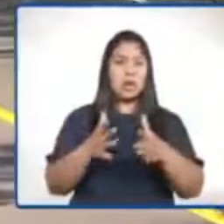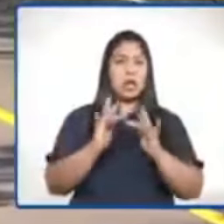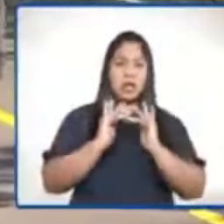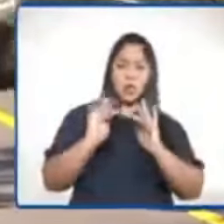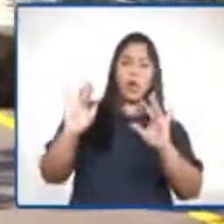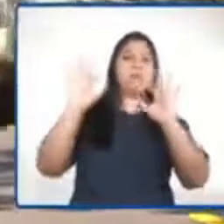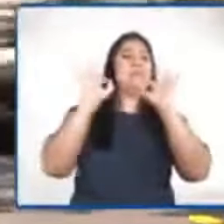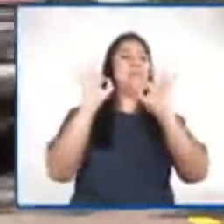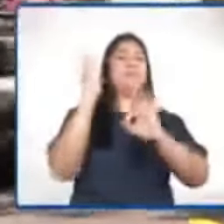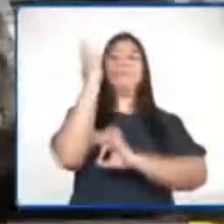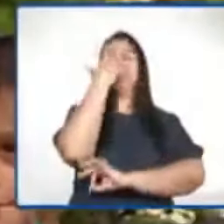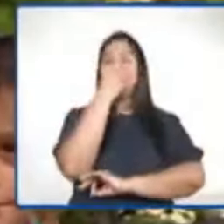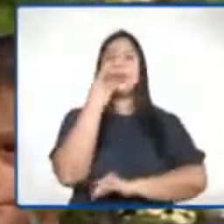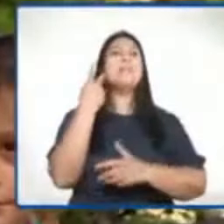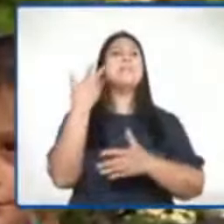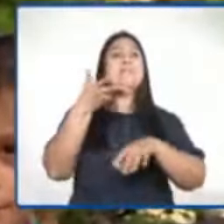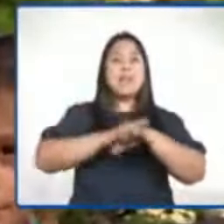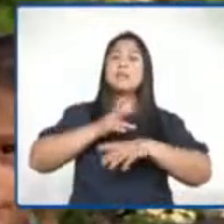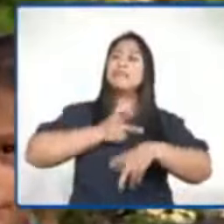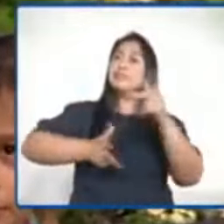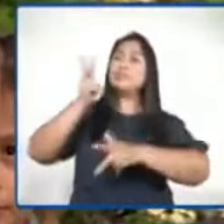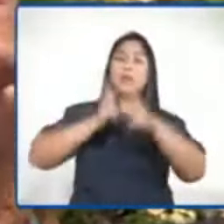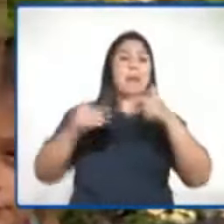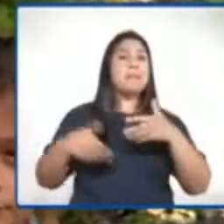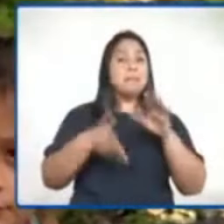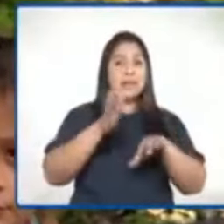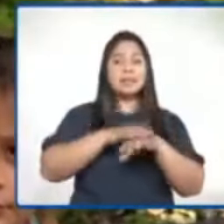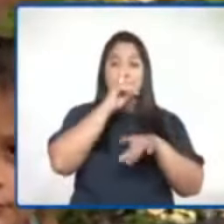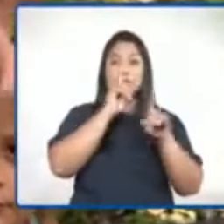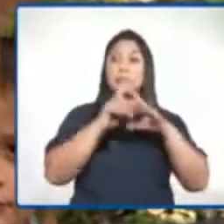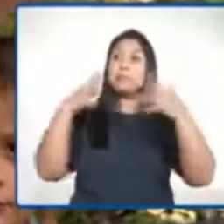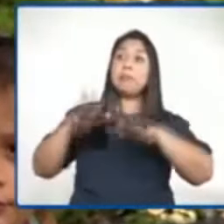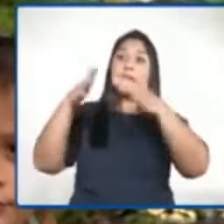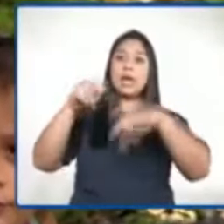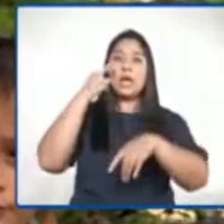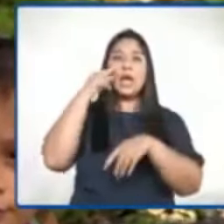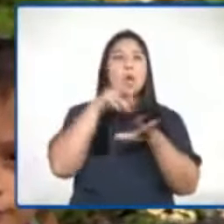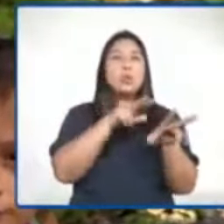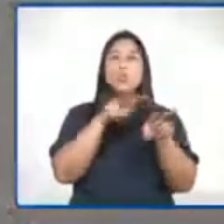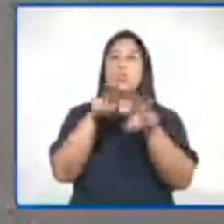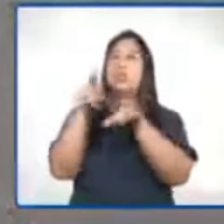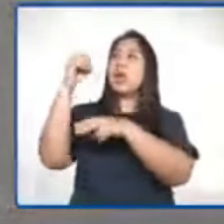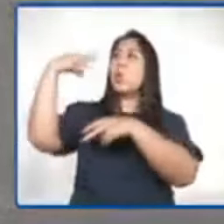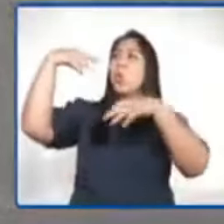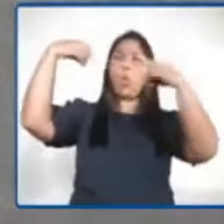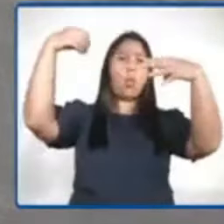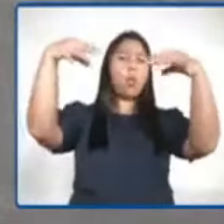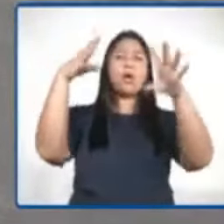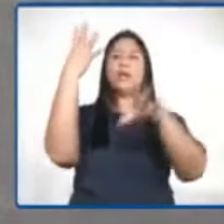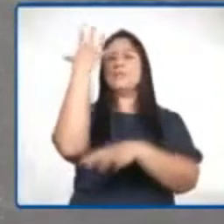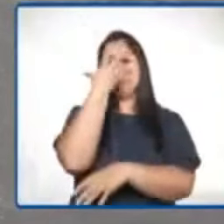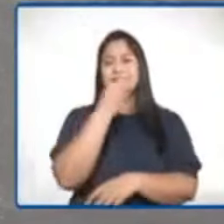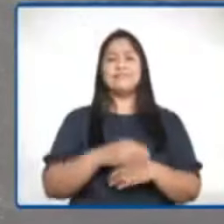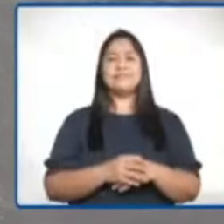más los vehículos. También cuando uno va así para las playas y Zipacate se mira todo alumbrado, bien bonito. Principalmente por